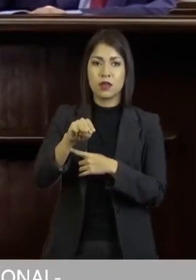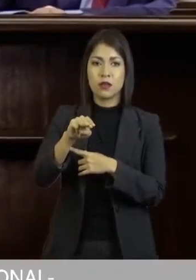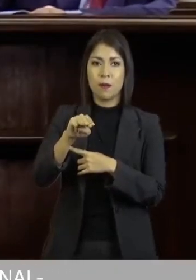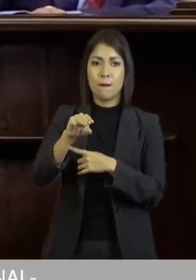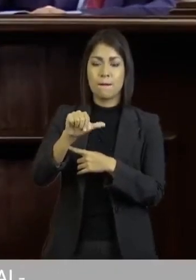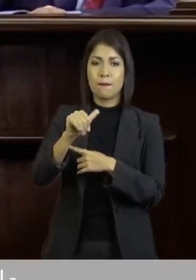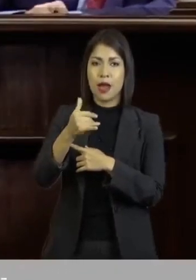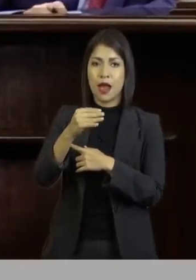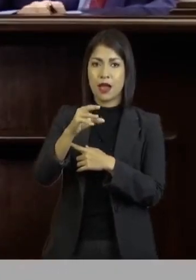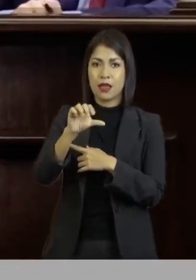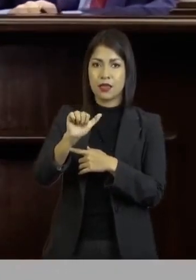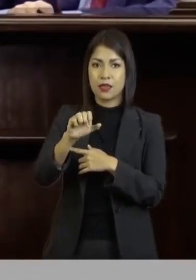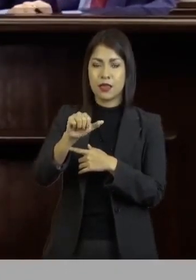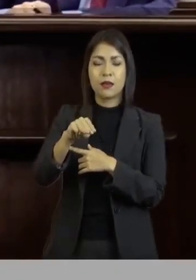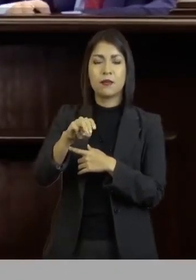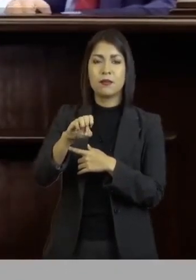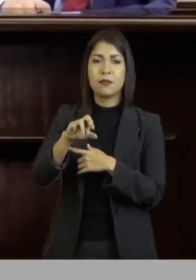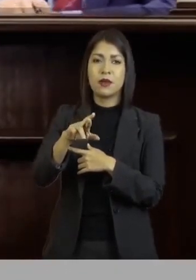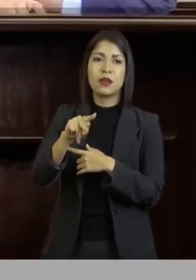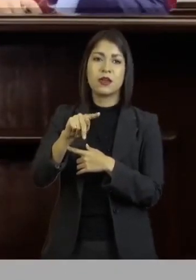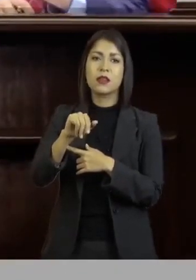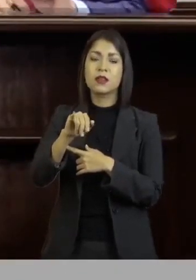Muchas gracias.